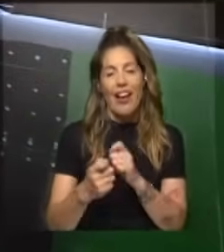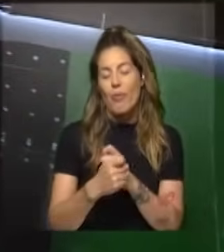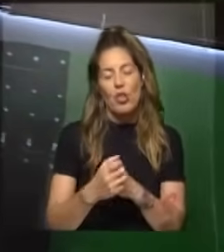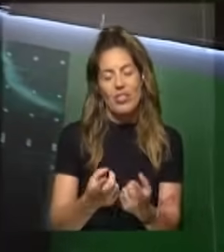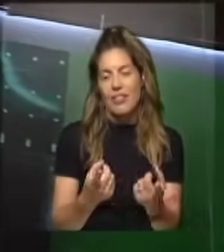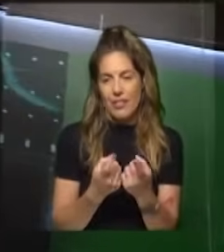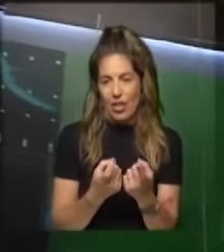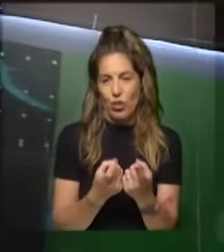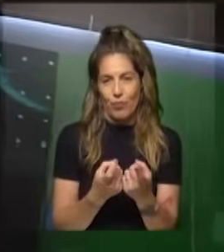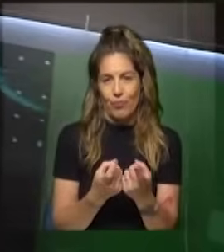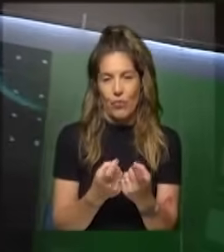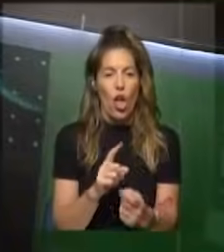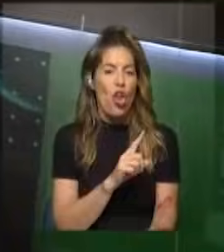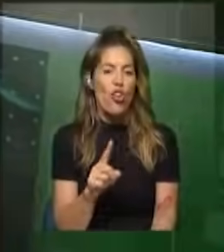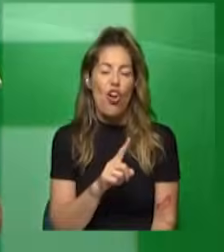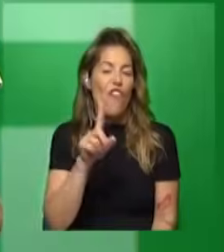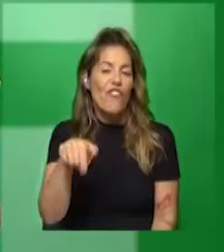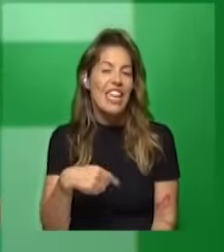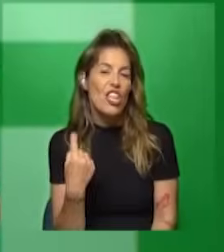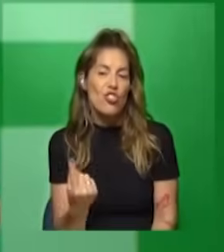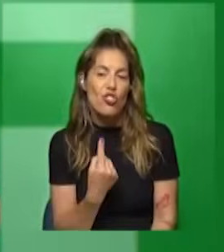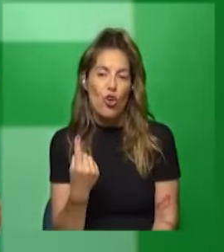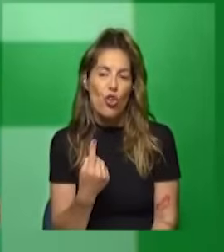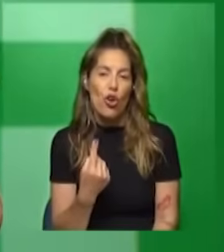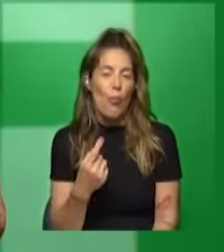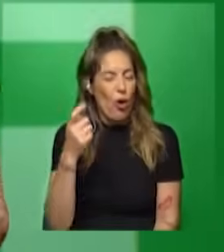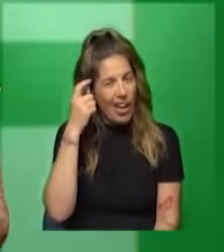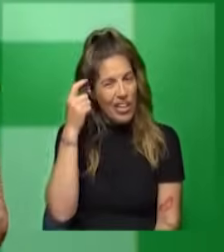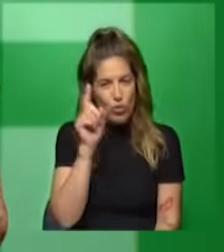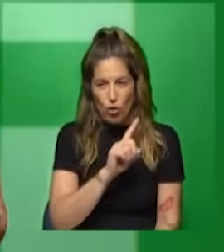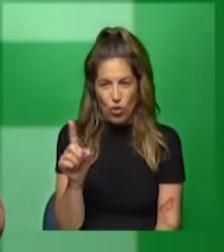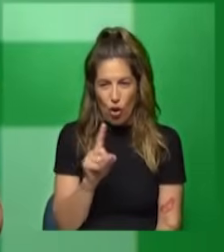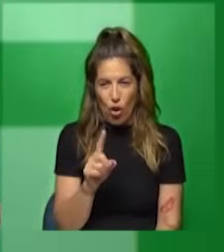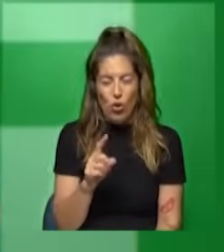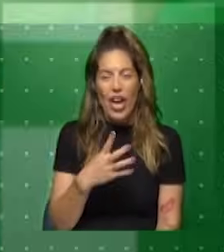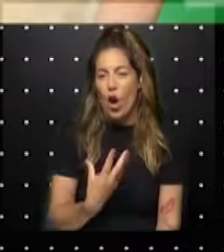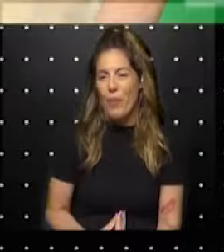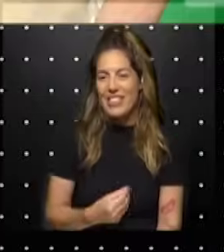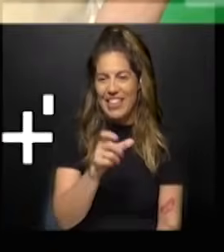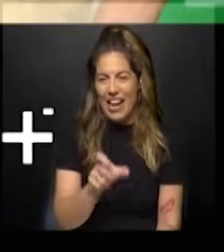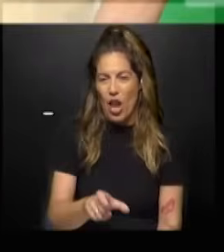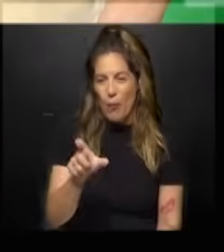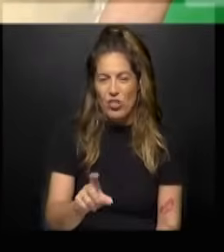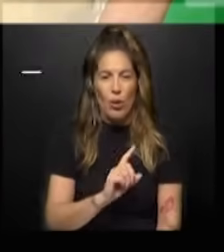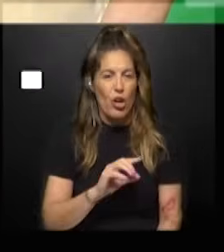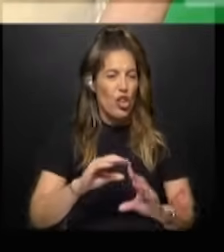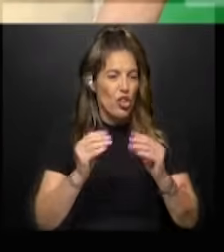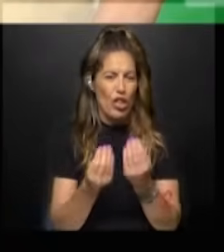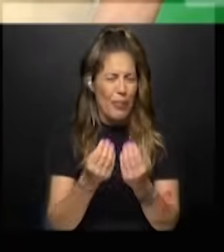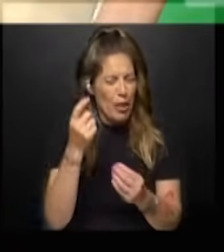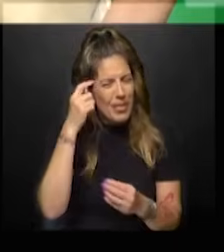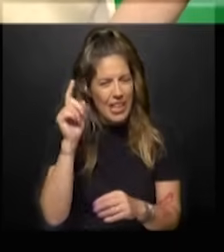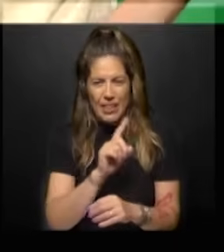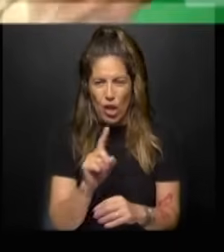indispensable. No viene solo por la razón. No se trata solo de convencer a la gente porque no somos totalmente